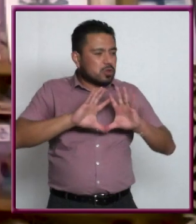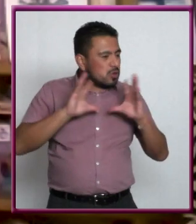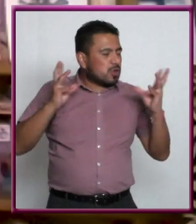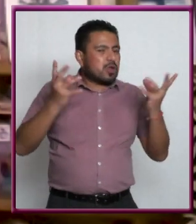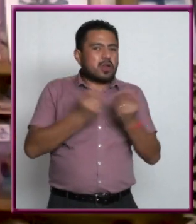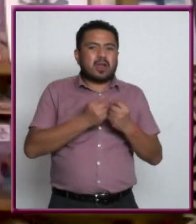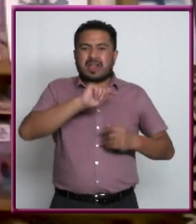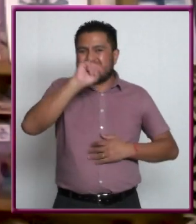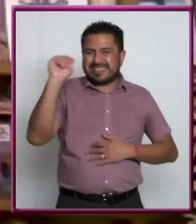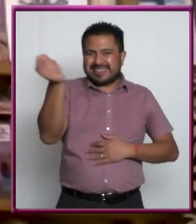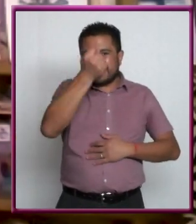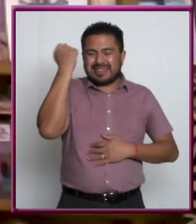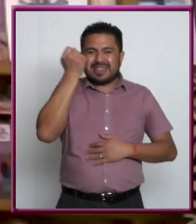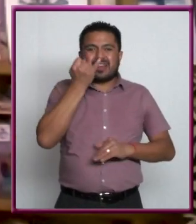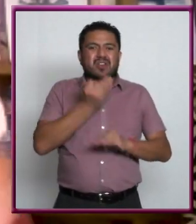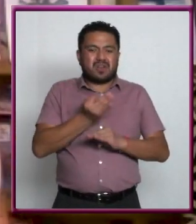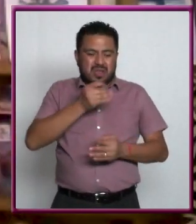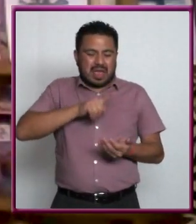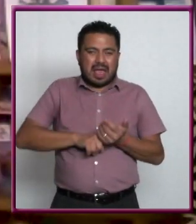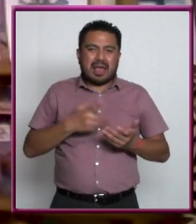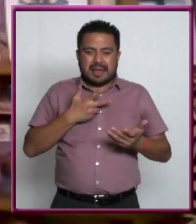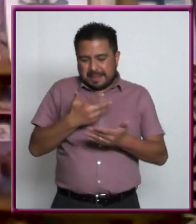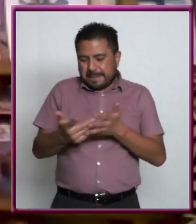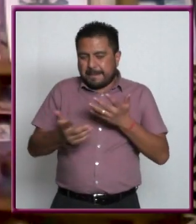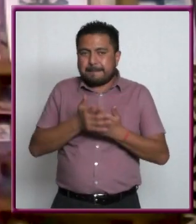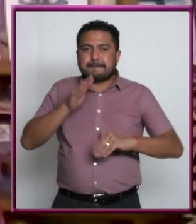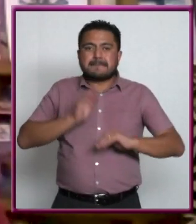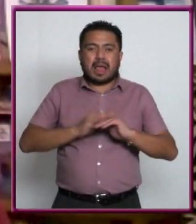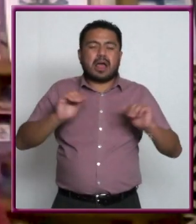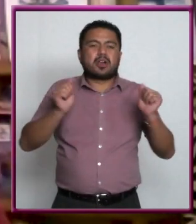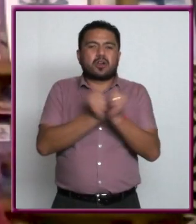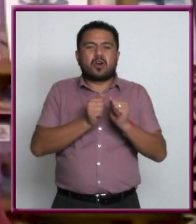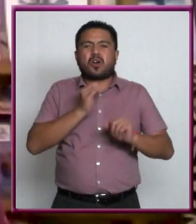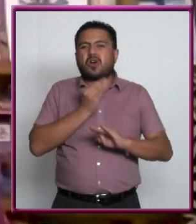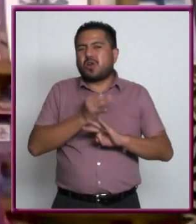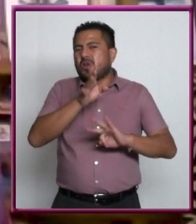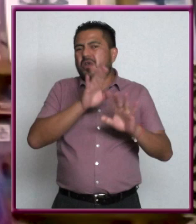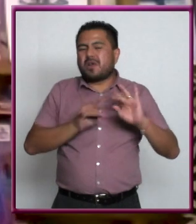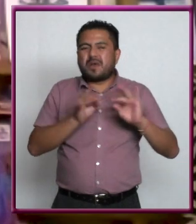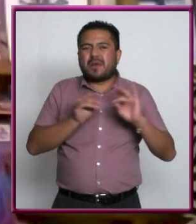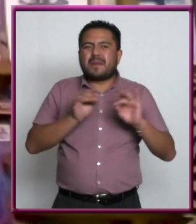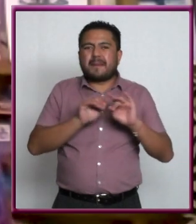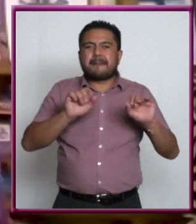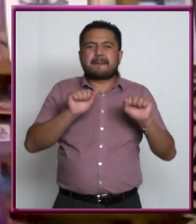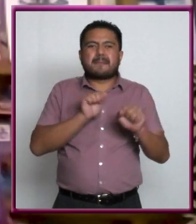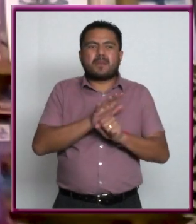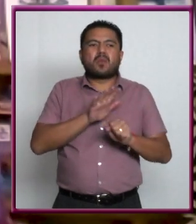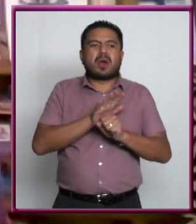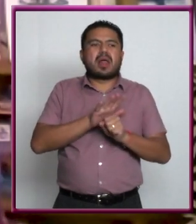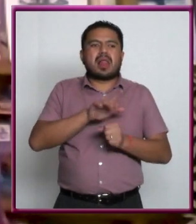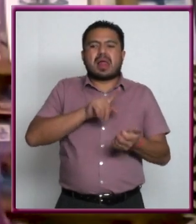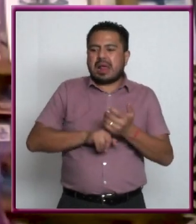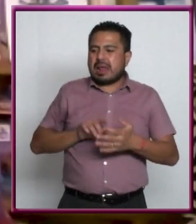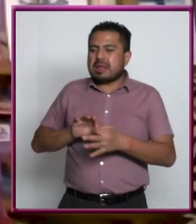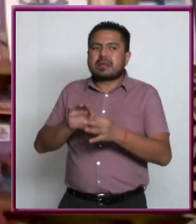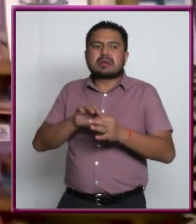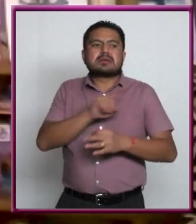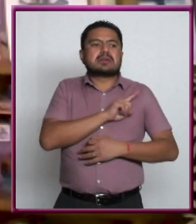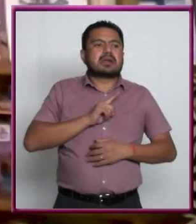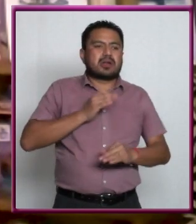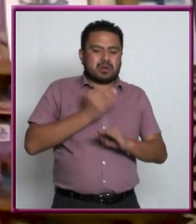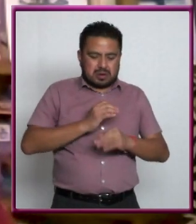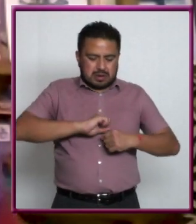toda esa tecnología que tenemos hoy a mano y más, como comentas, relacionado con las cuarentenas debido a